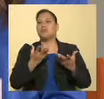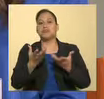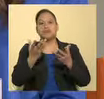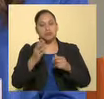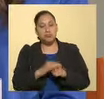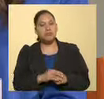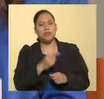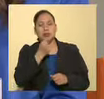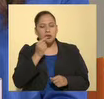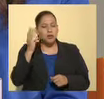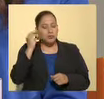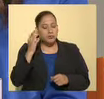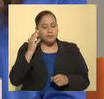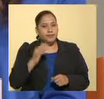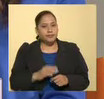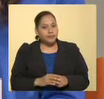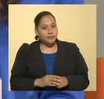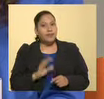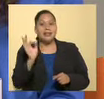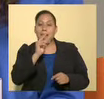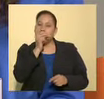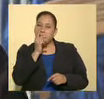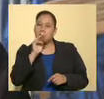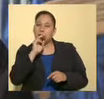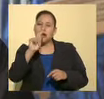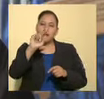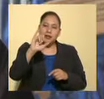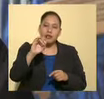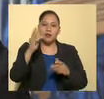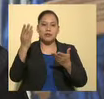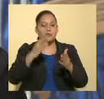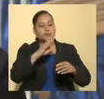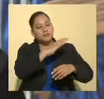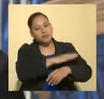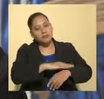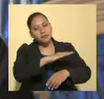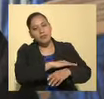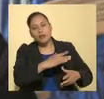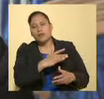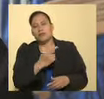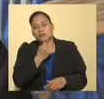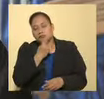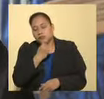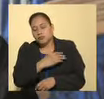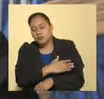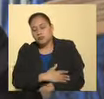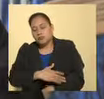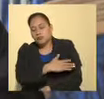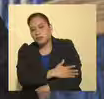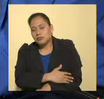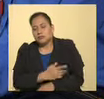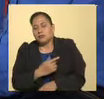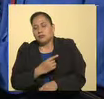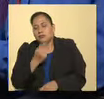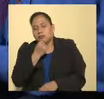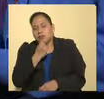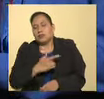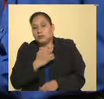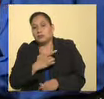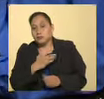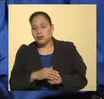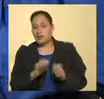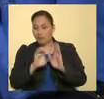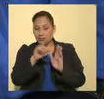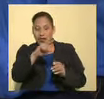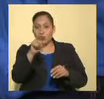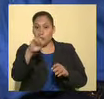que lo está escuchando. Y si llega mamá, papá, tío, tía, y empieza a acariciar y empieza a tocar, lo que está haciendo es erotizar. Y cuidado que con esto no quiero